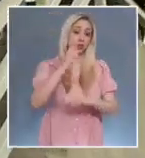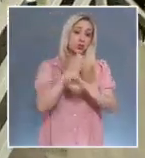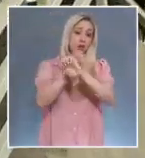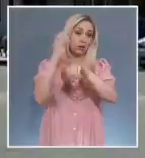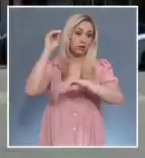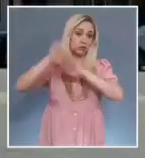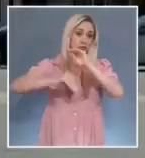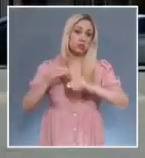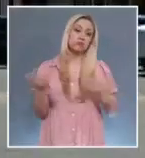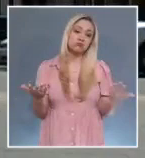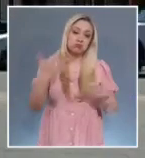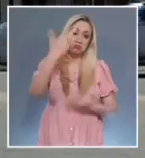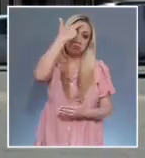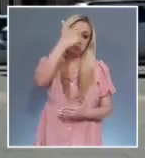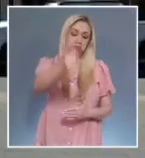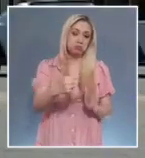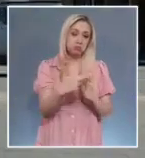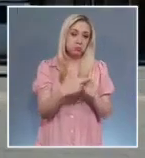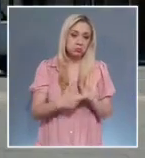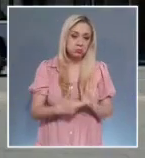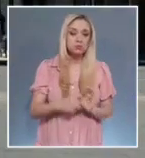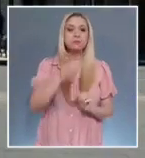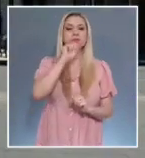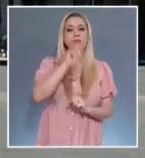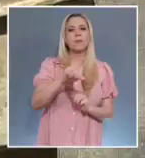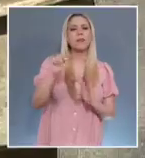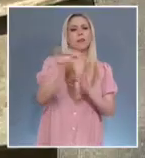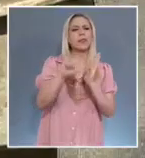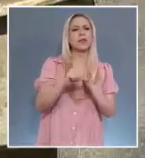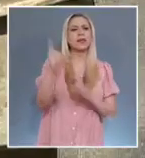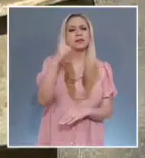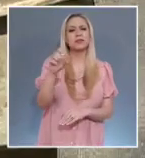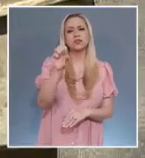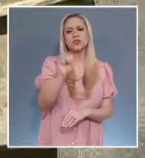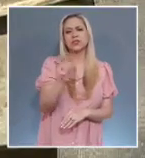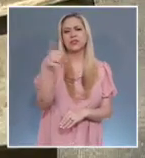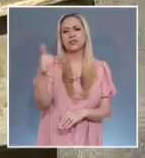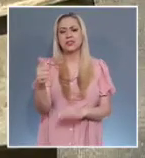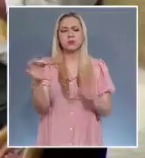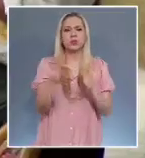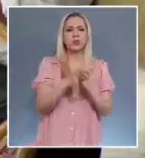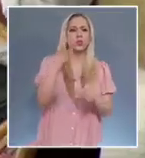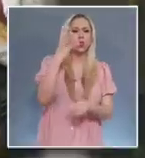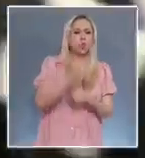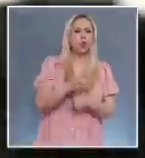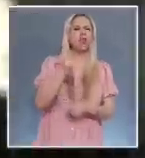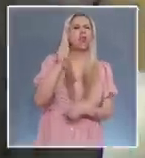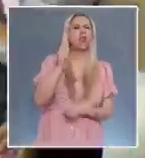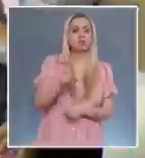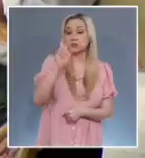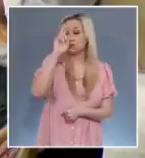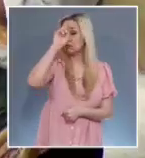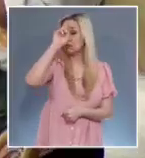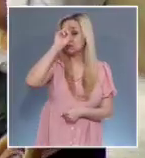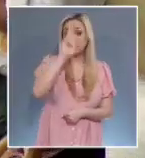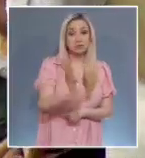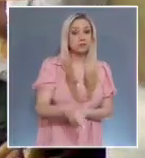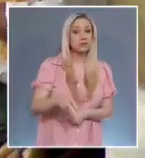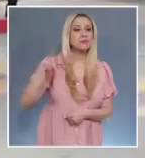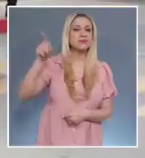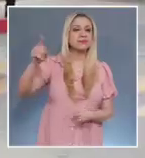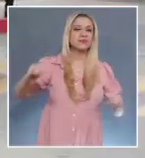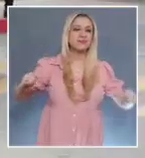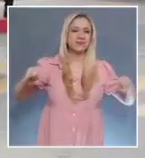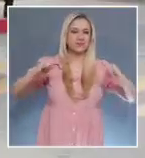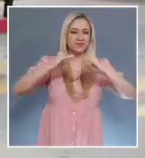Pleno también invalidó el artículo 166, fracción cuarta, en la que se prohibía al Instituto de Movilidad